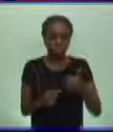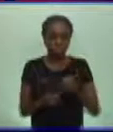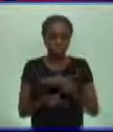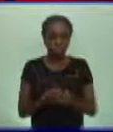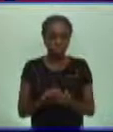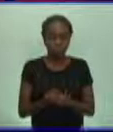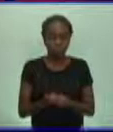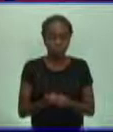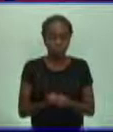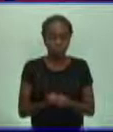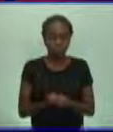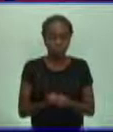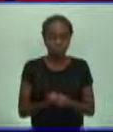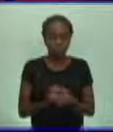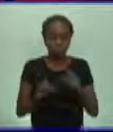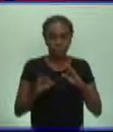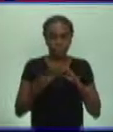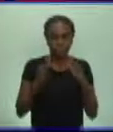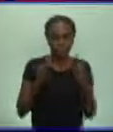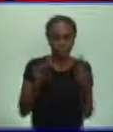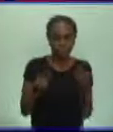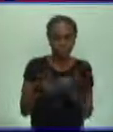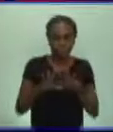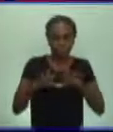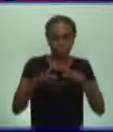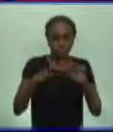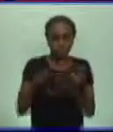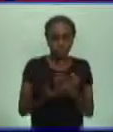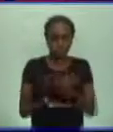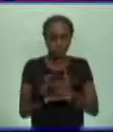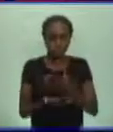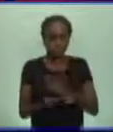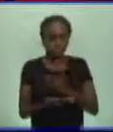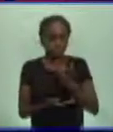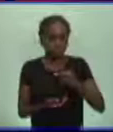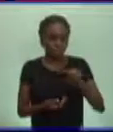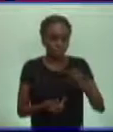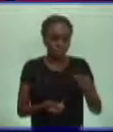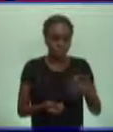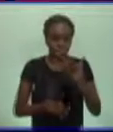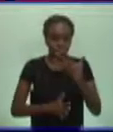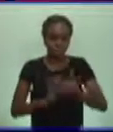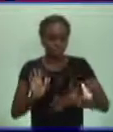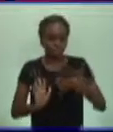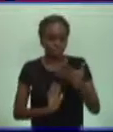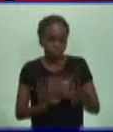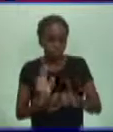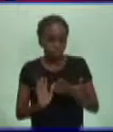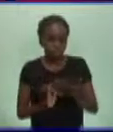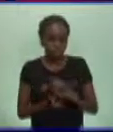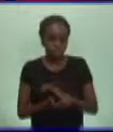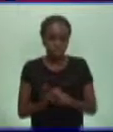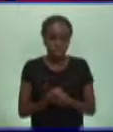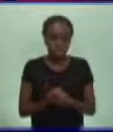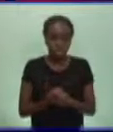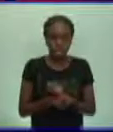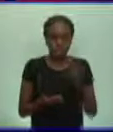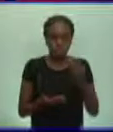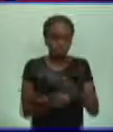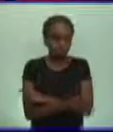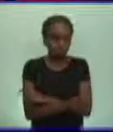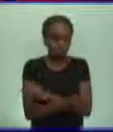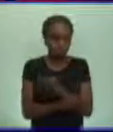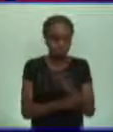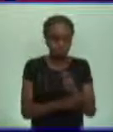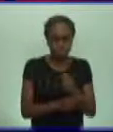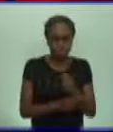requerida. A las familias, a todos esos profesores del lenguaje de señas, a los docentes y a ustedes,